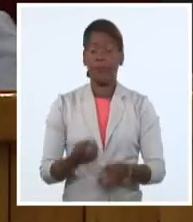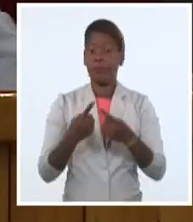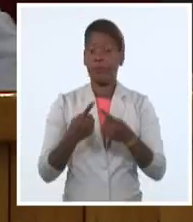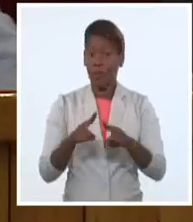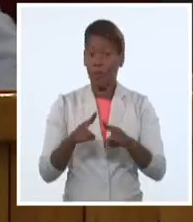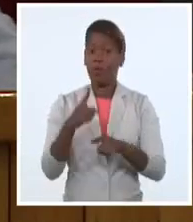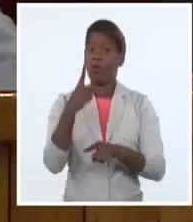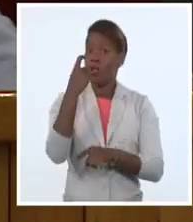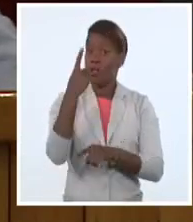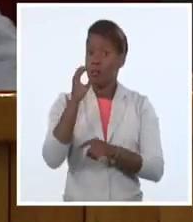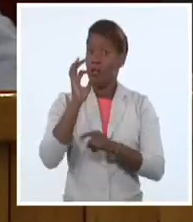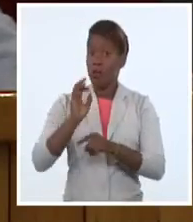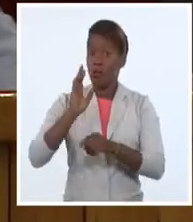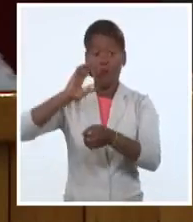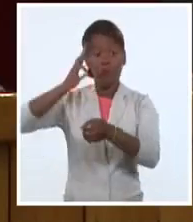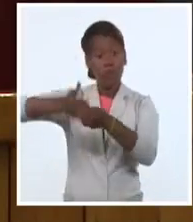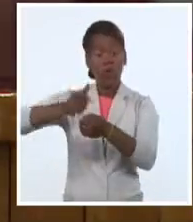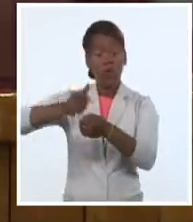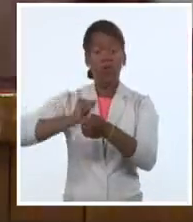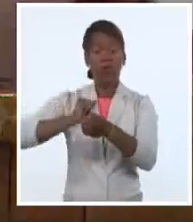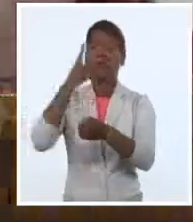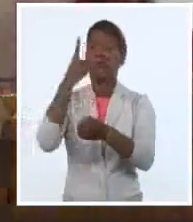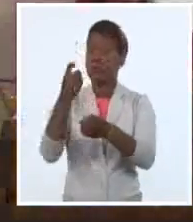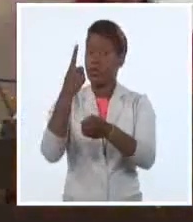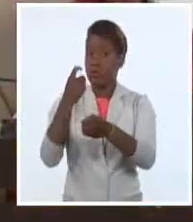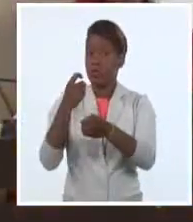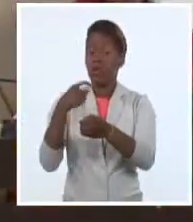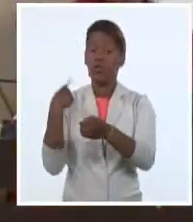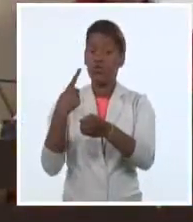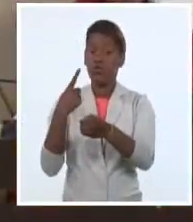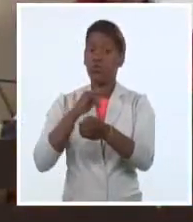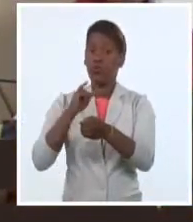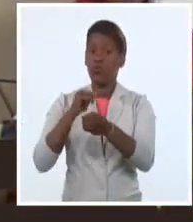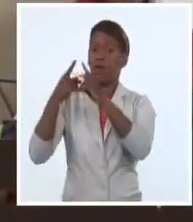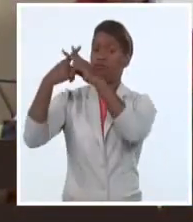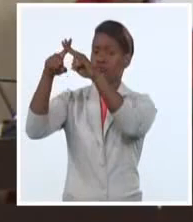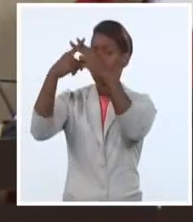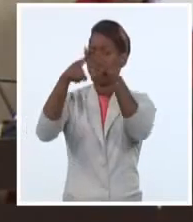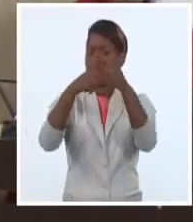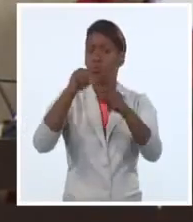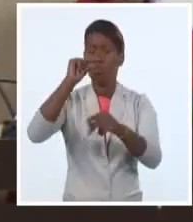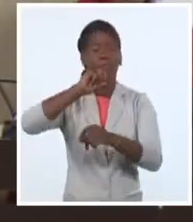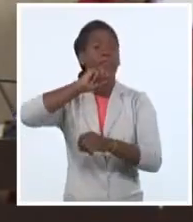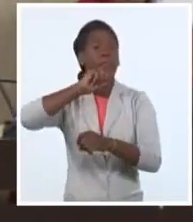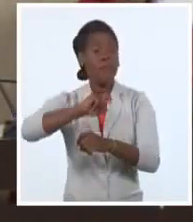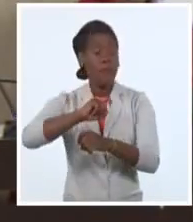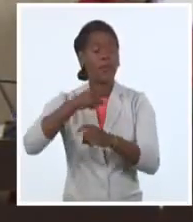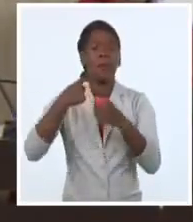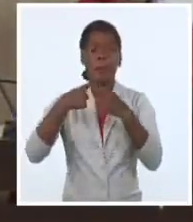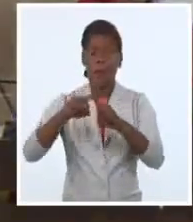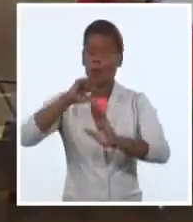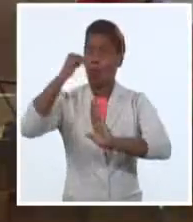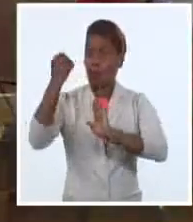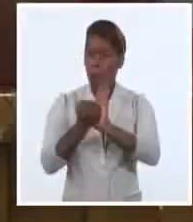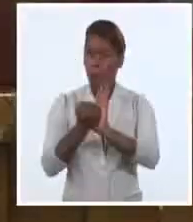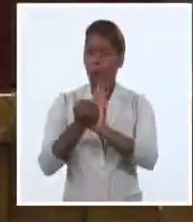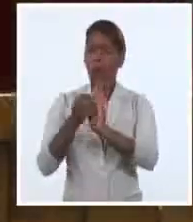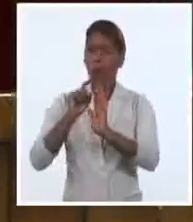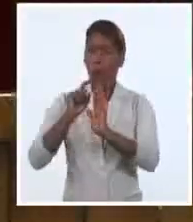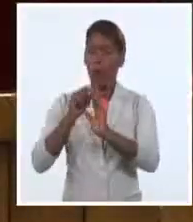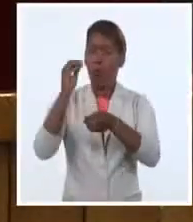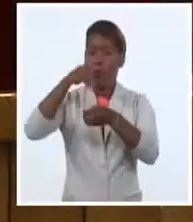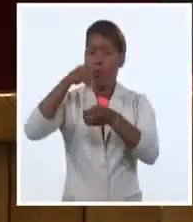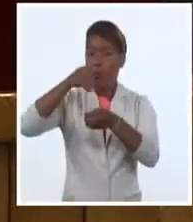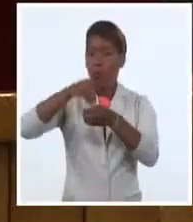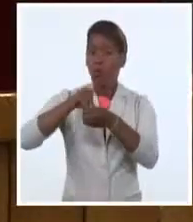combustible para la generación de electricidad y se destinó, en muy difíciles condiciones para aprobarlo, un nivel de financiamiento